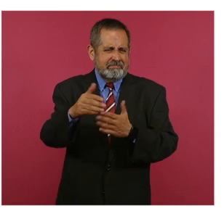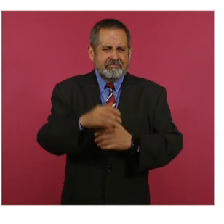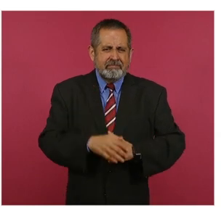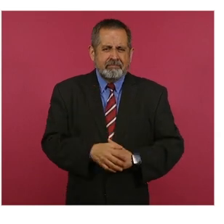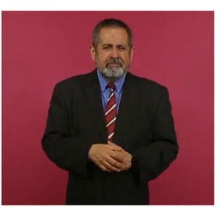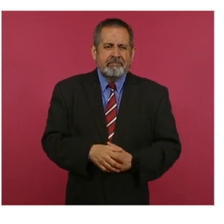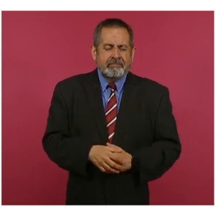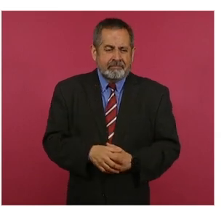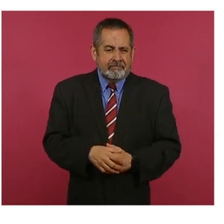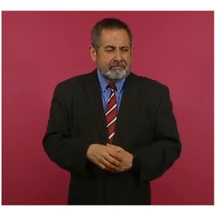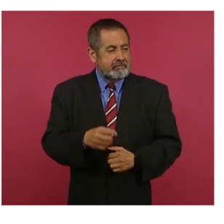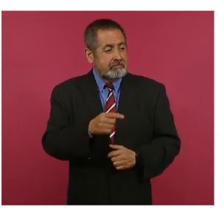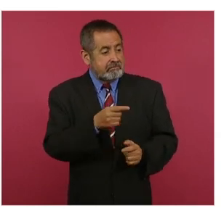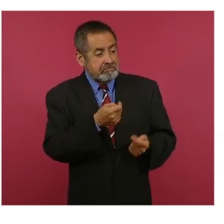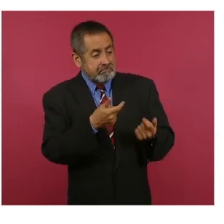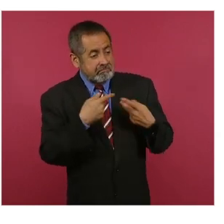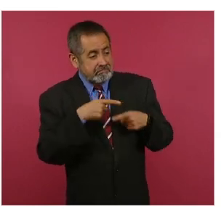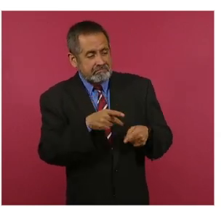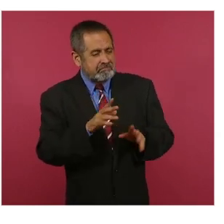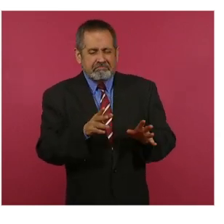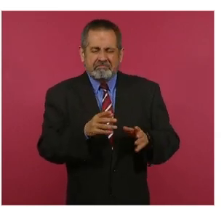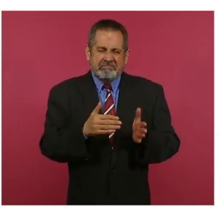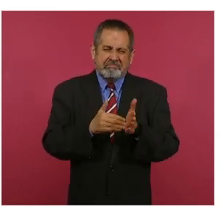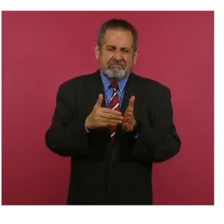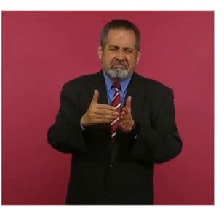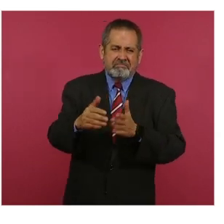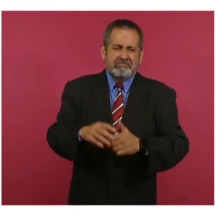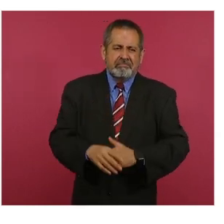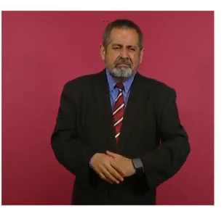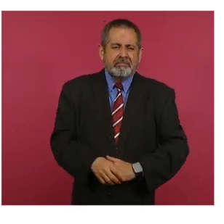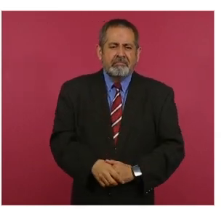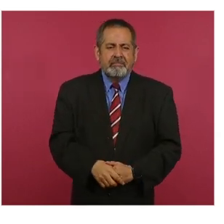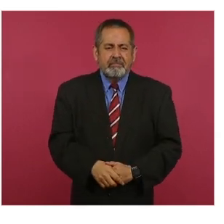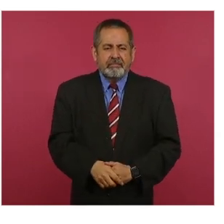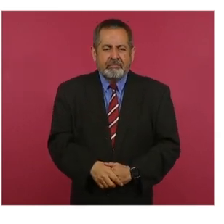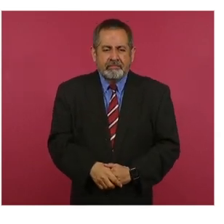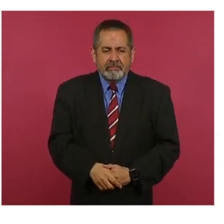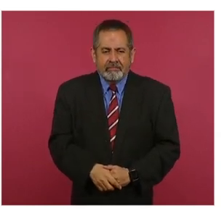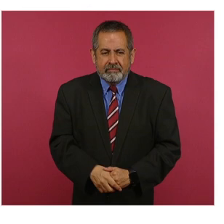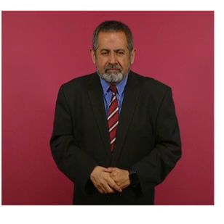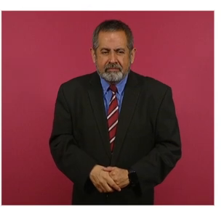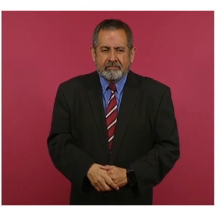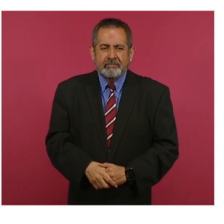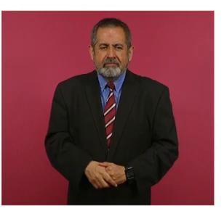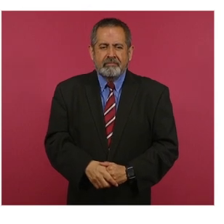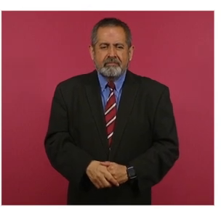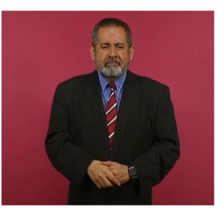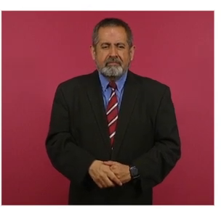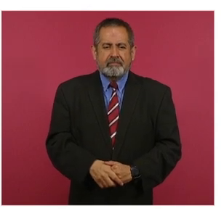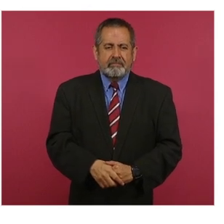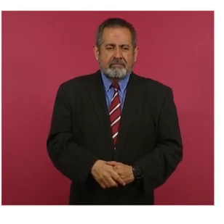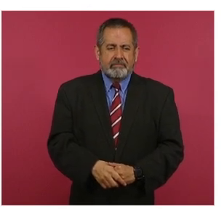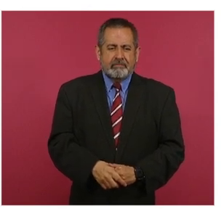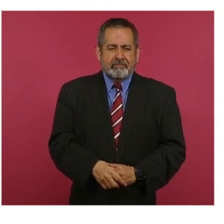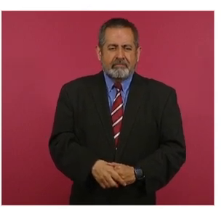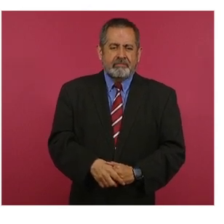conservadores siempre he dicho que son millones y qué bueno